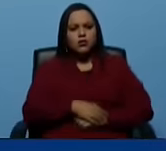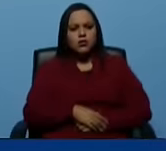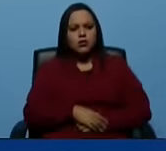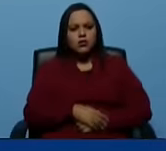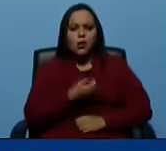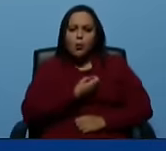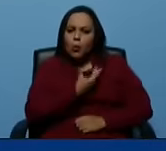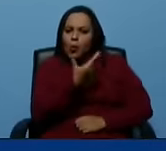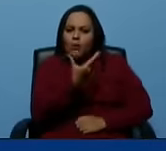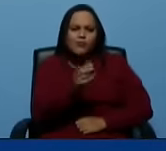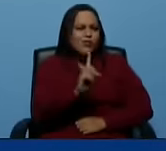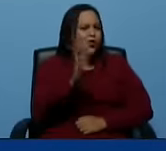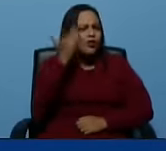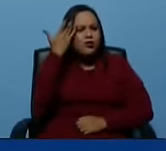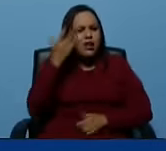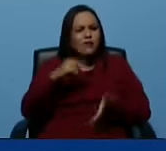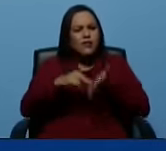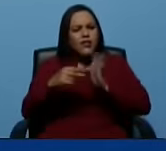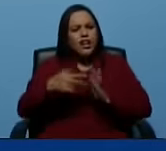yo no sé lo que es odiar.